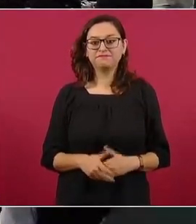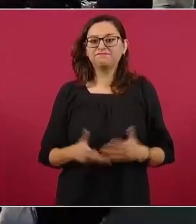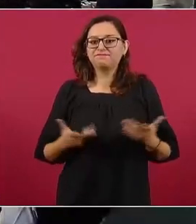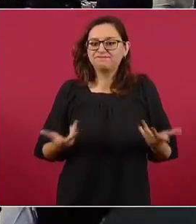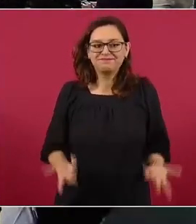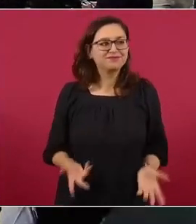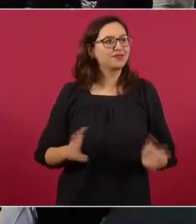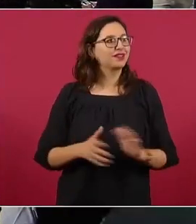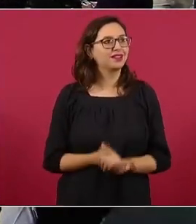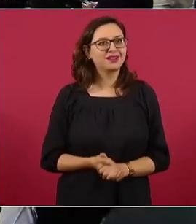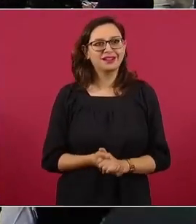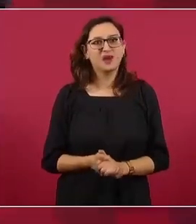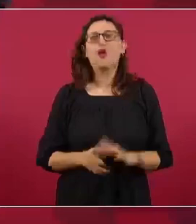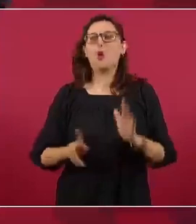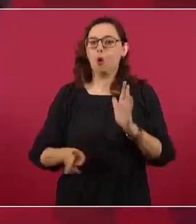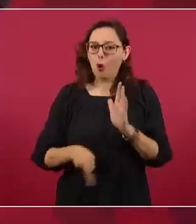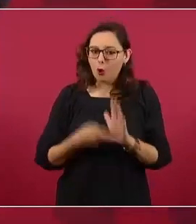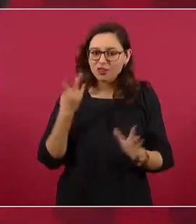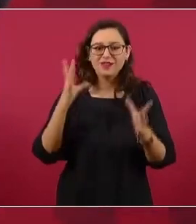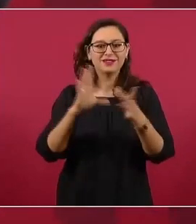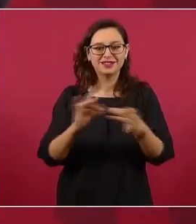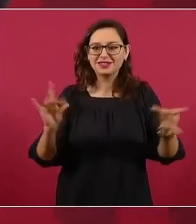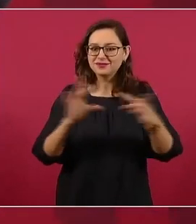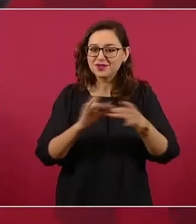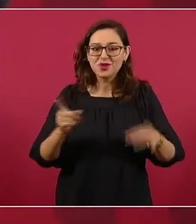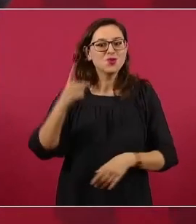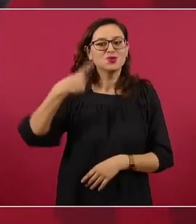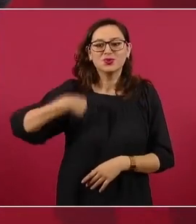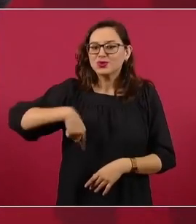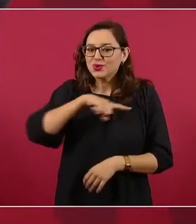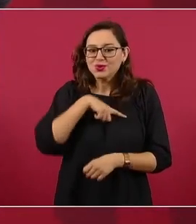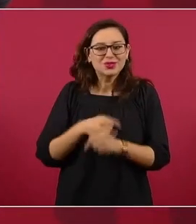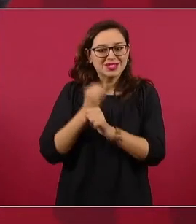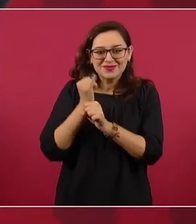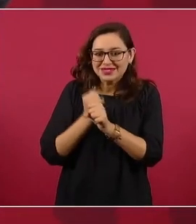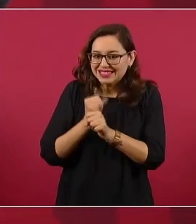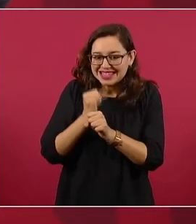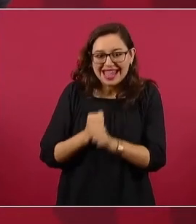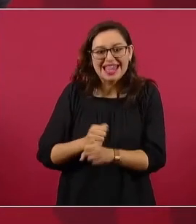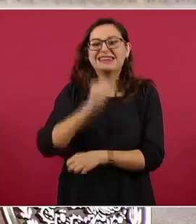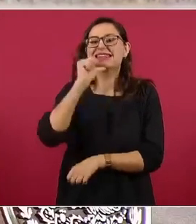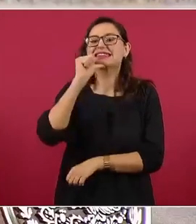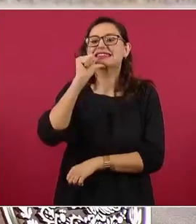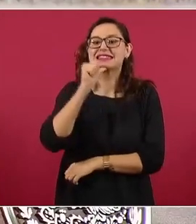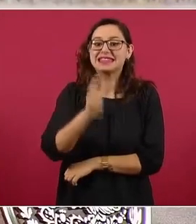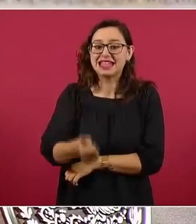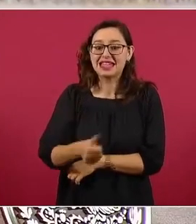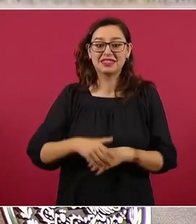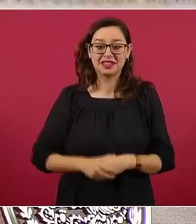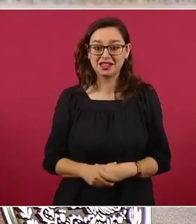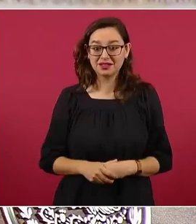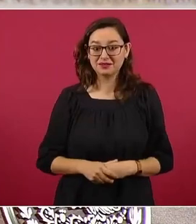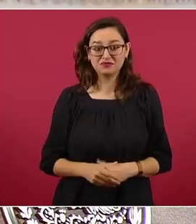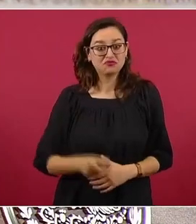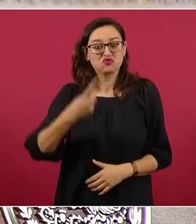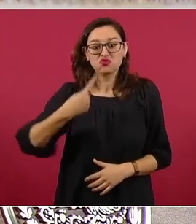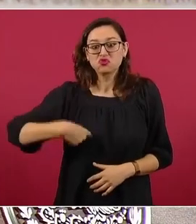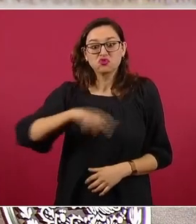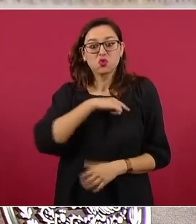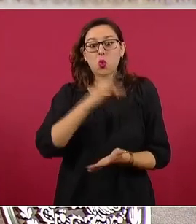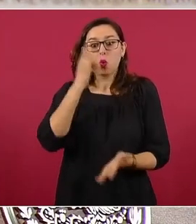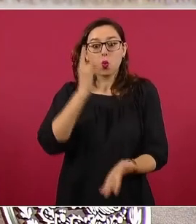no hacemos investigaciones. Nosotros tenemos muchos datos procedentes del sistema